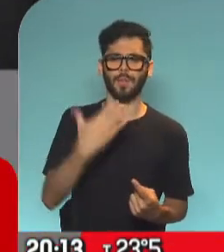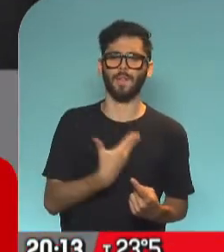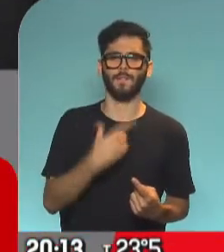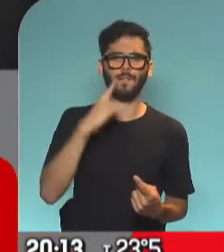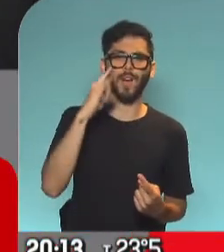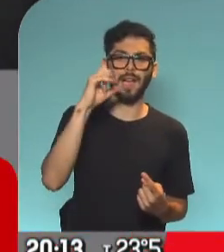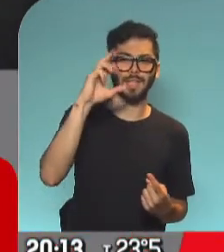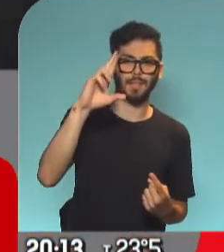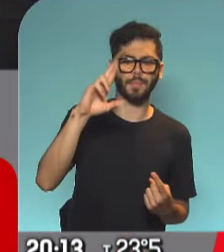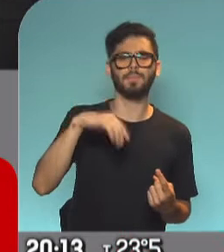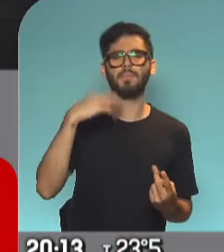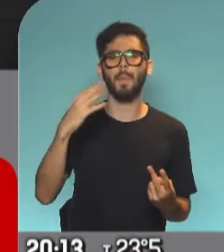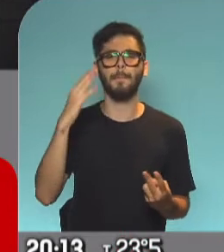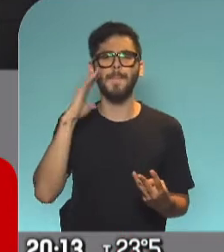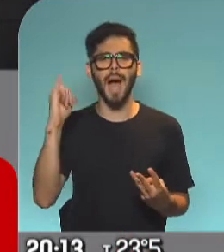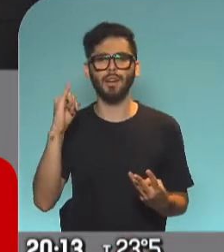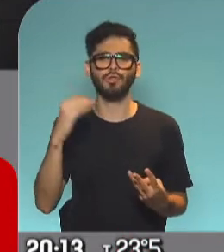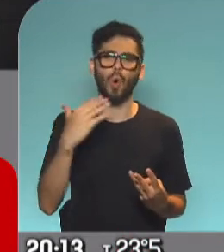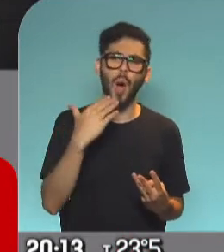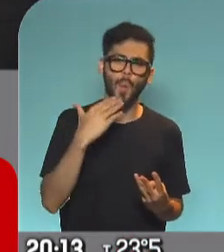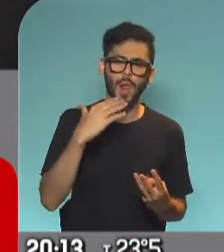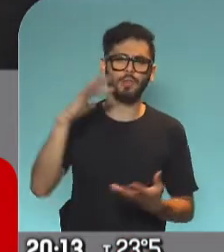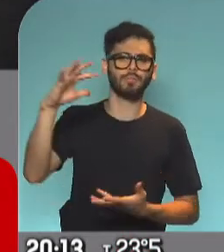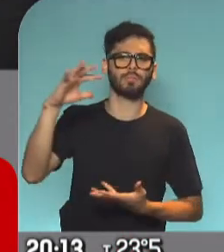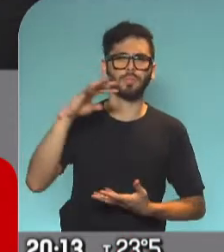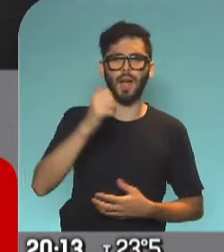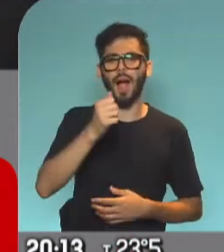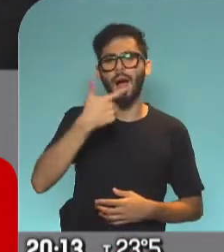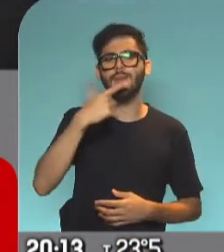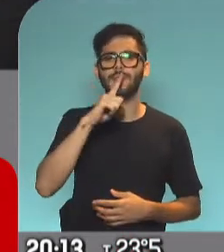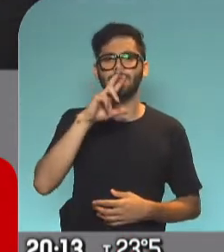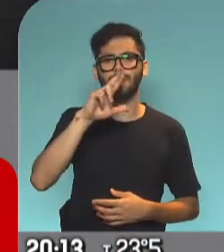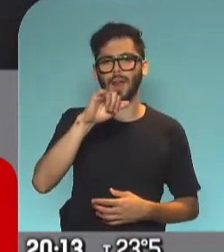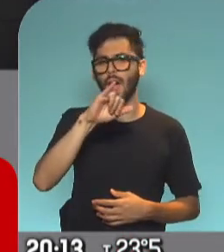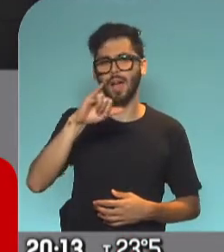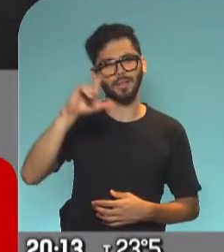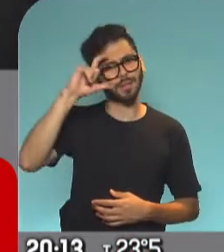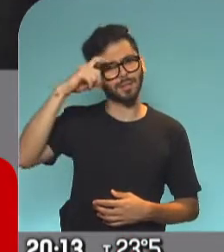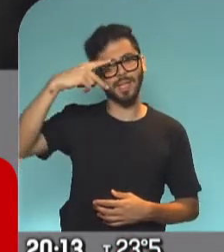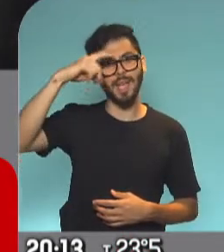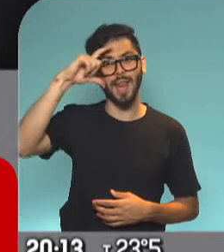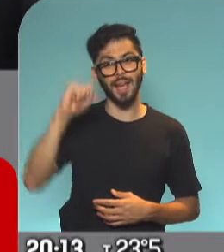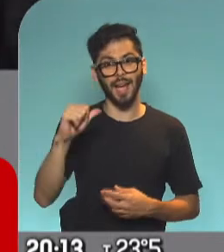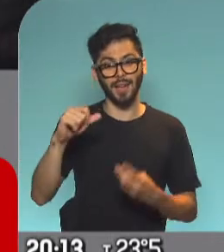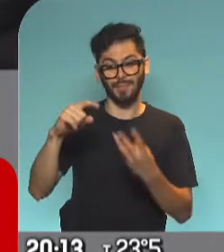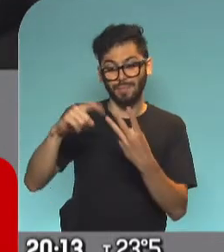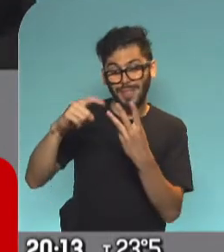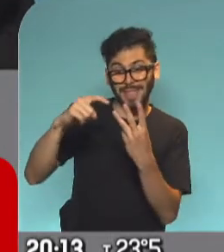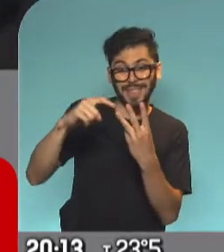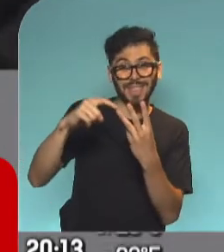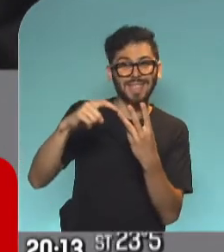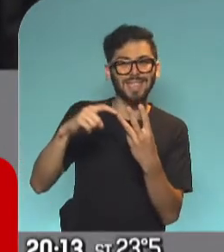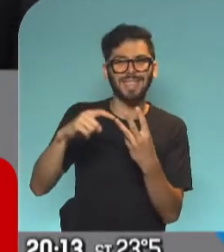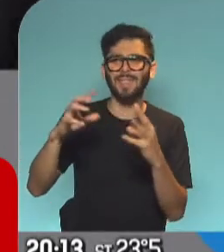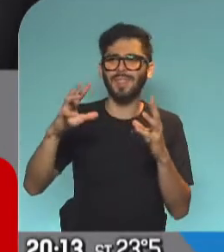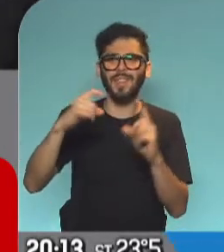marzo o abril, ya ingresa AstraZeneca, que es la vacuna que menores exigencias requiere desde el punto de vista de